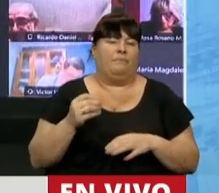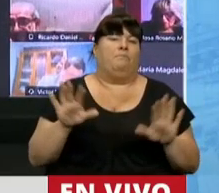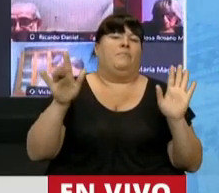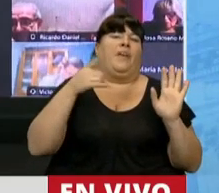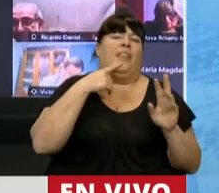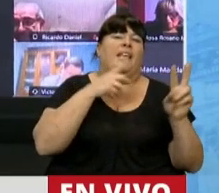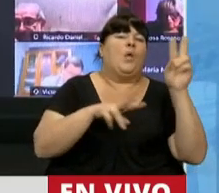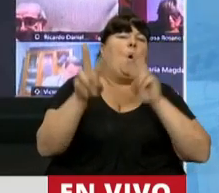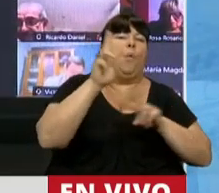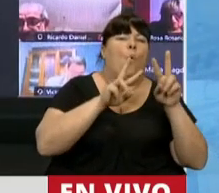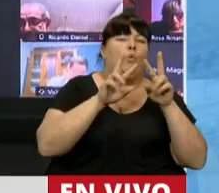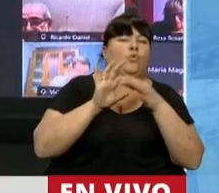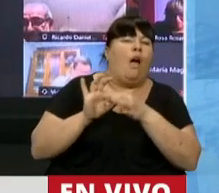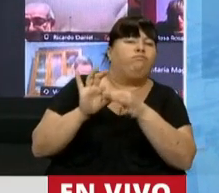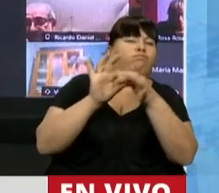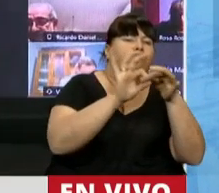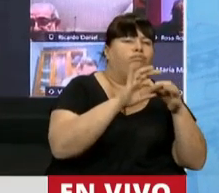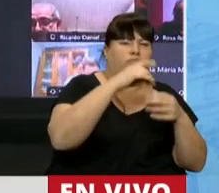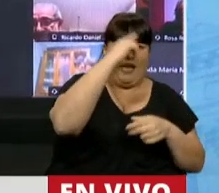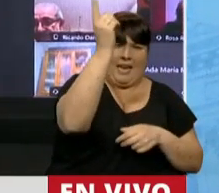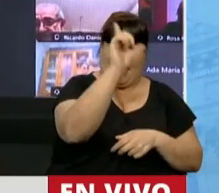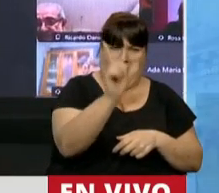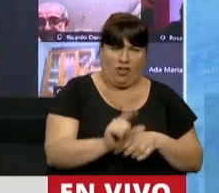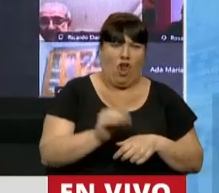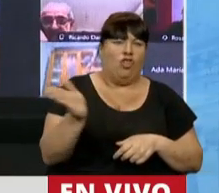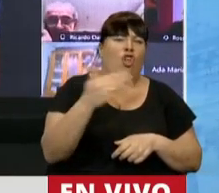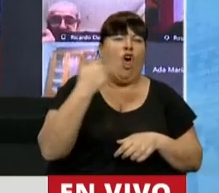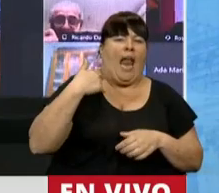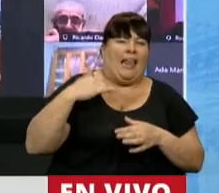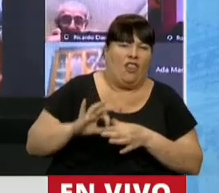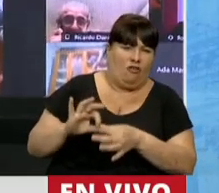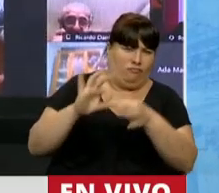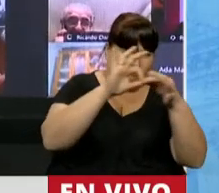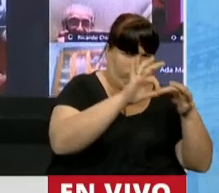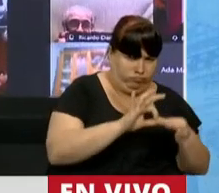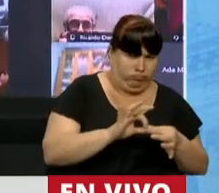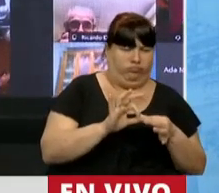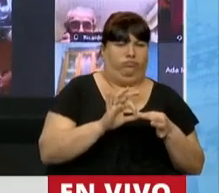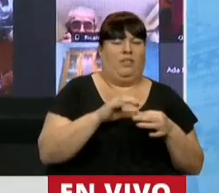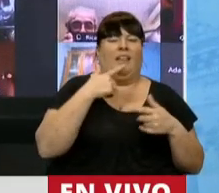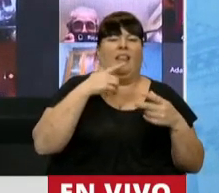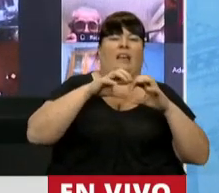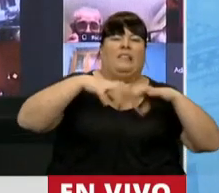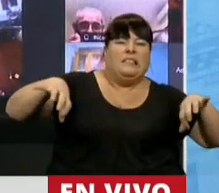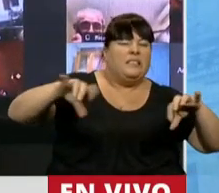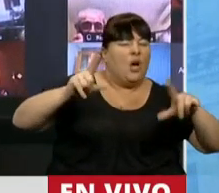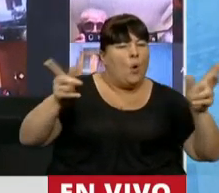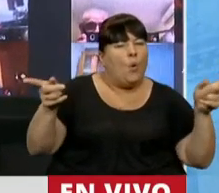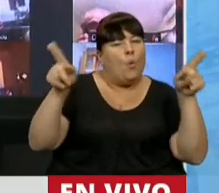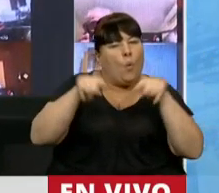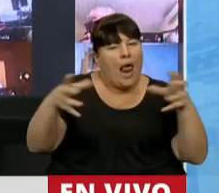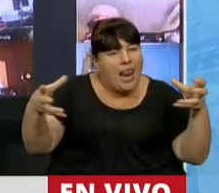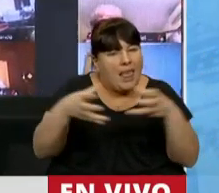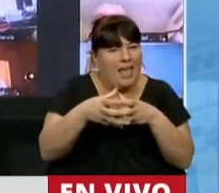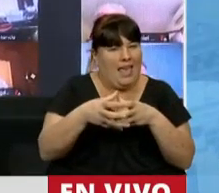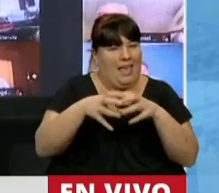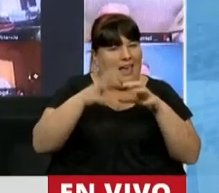Fiscal, jueces, etcétera, etcétera. En tercer lugar, la